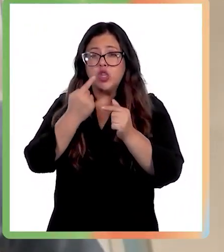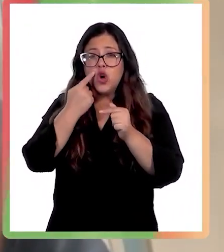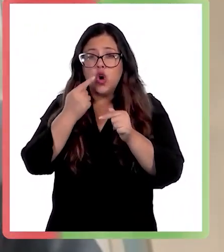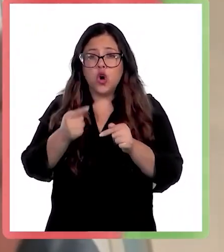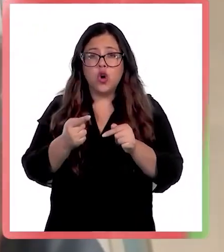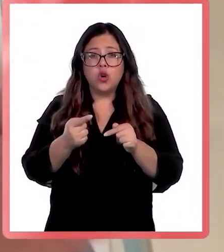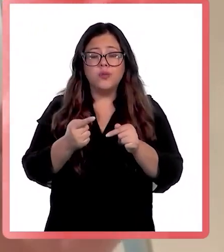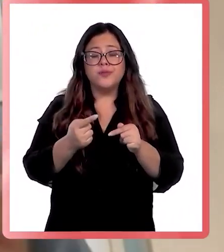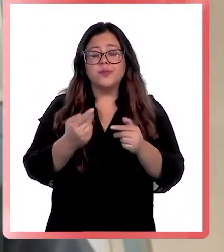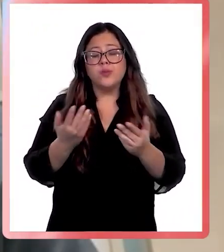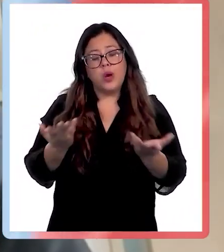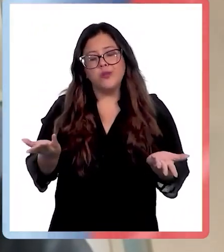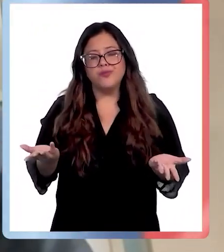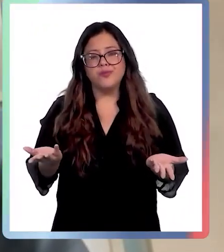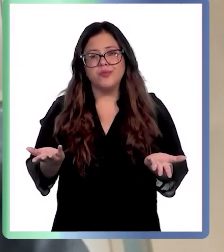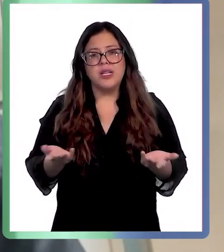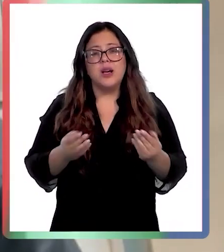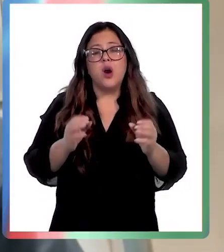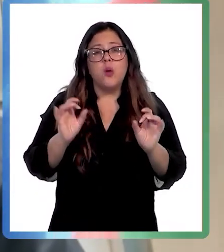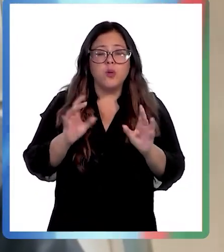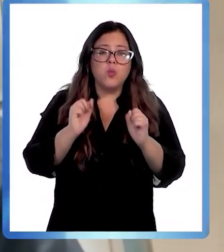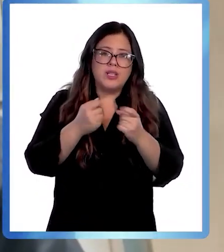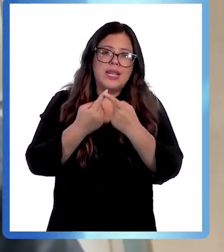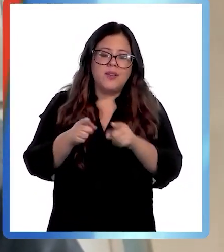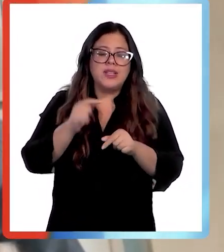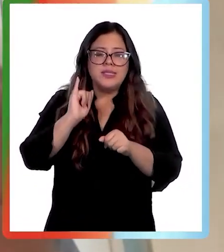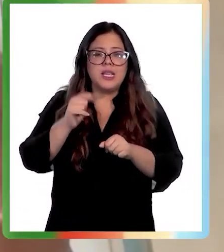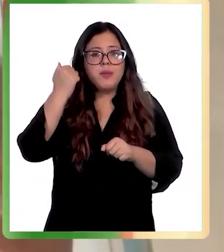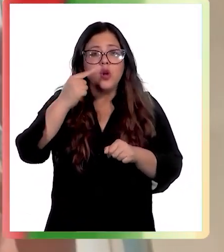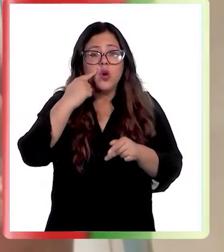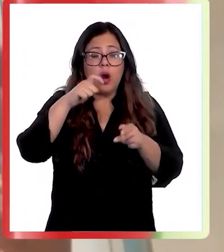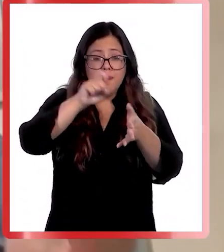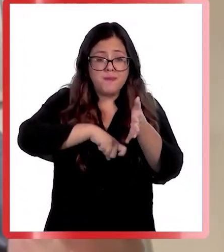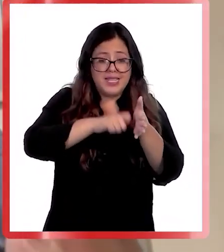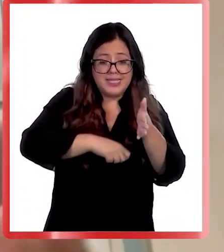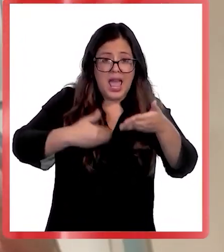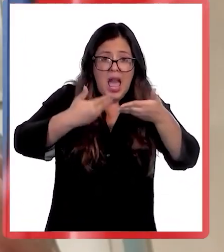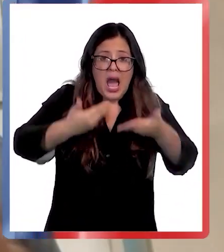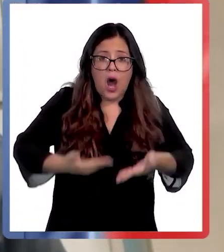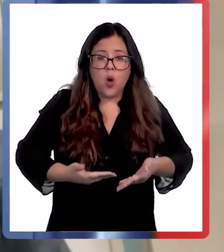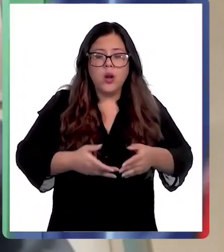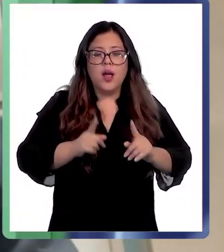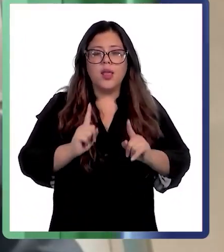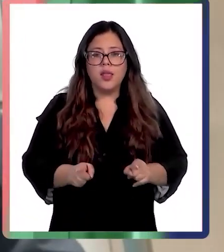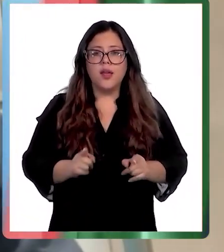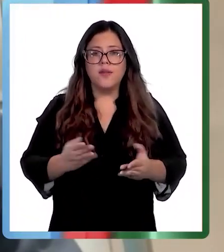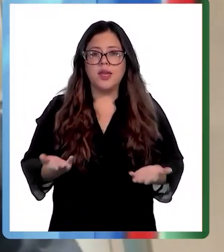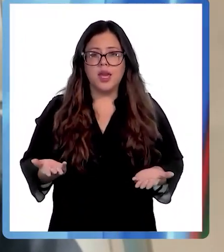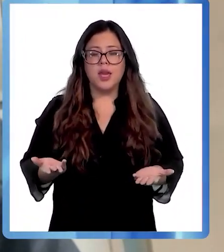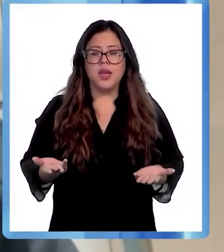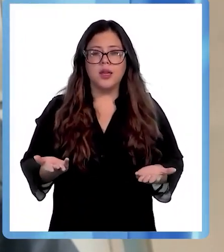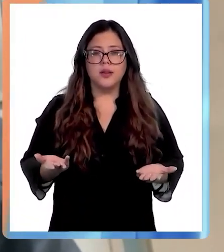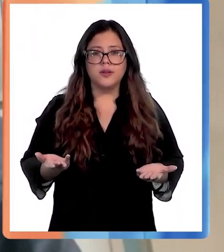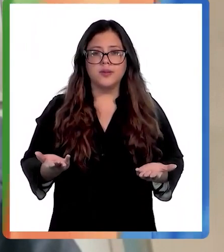parecen similares, pero son cosas distintas. De todas maneras, en estos meses hay que tener mucho